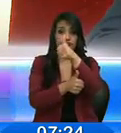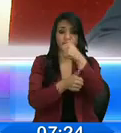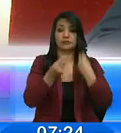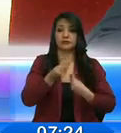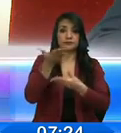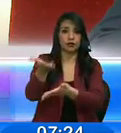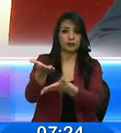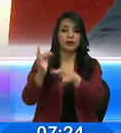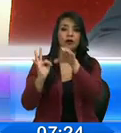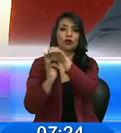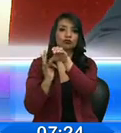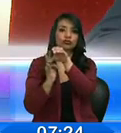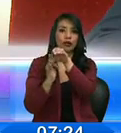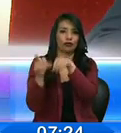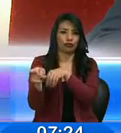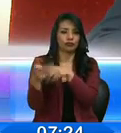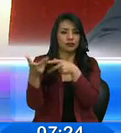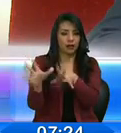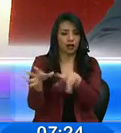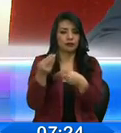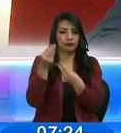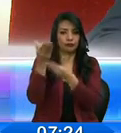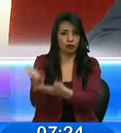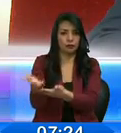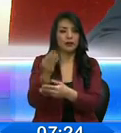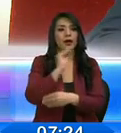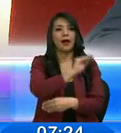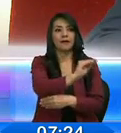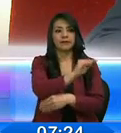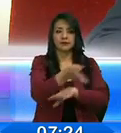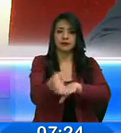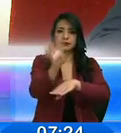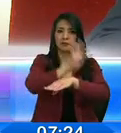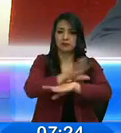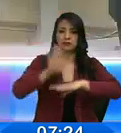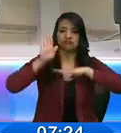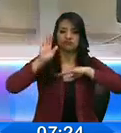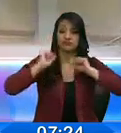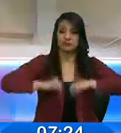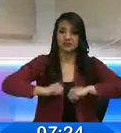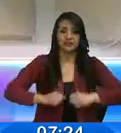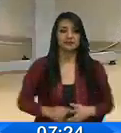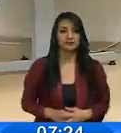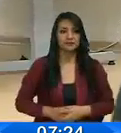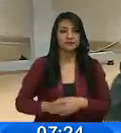de Participación Ciudadana y Control Social para que éste a su vez notifique a la Asamblea Nacional para su posesión.